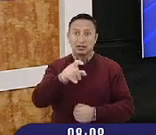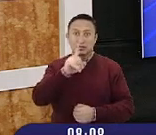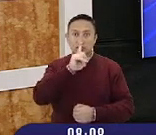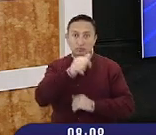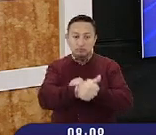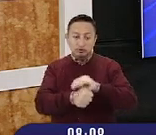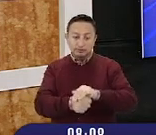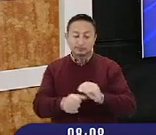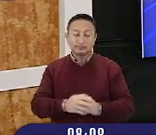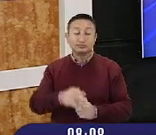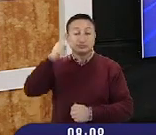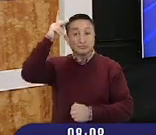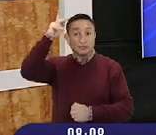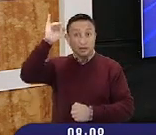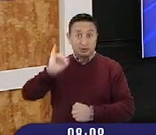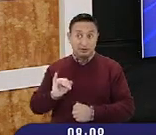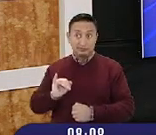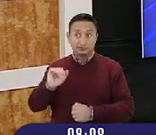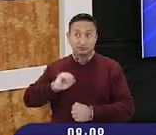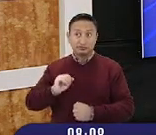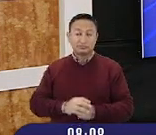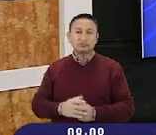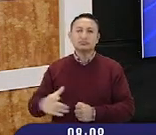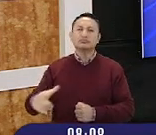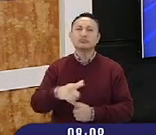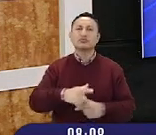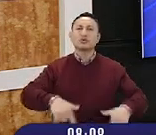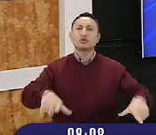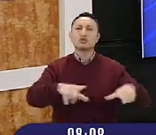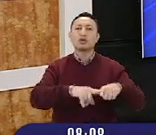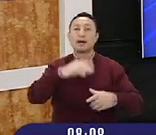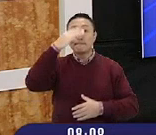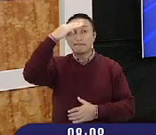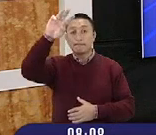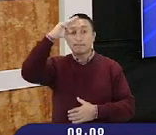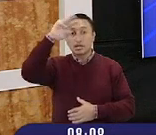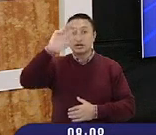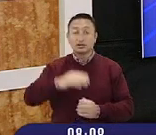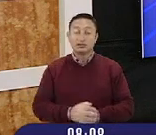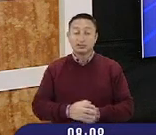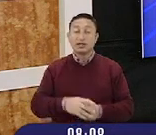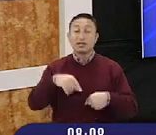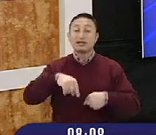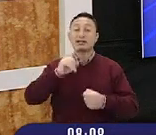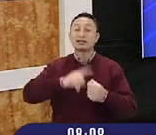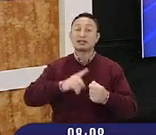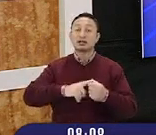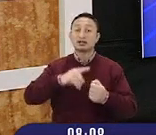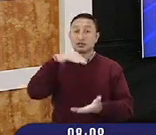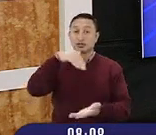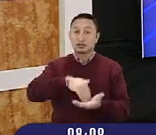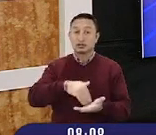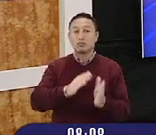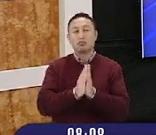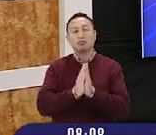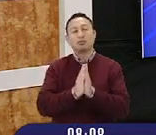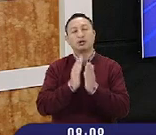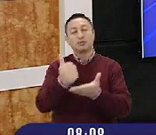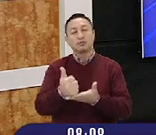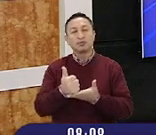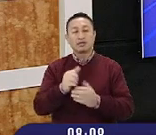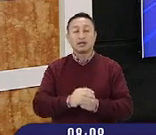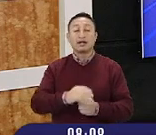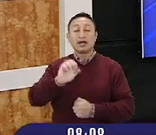Vamos con Priscila Cadena. Ella se encuentra en el sector de la Ciudadela, México, en el centro de Quito, donde los vecinos solicitan a la empresa